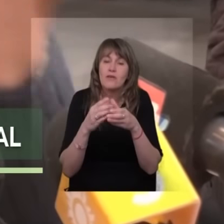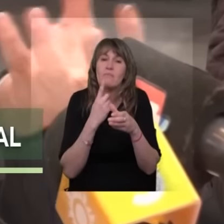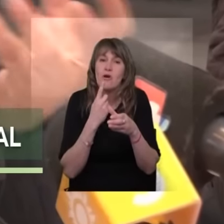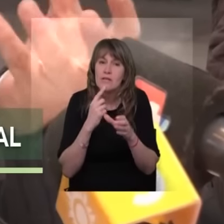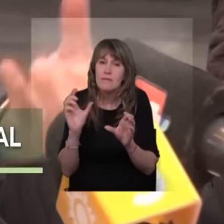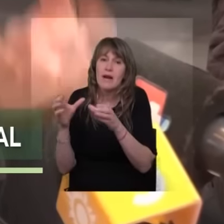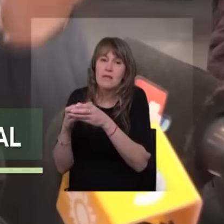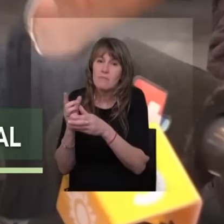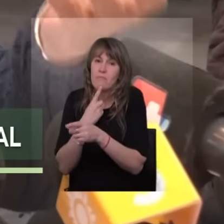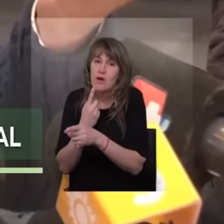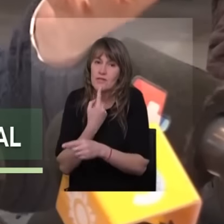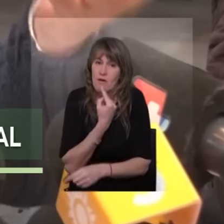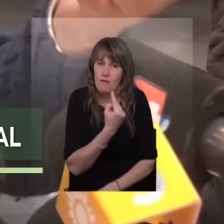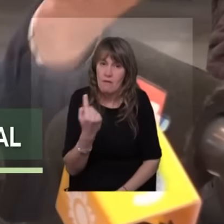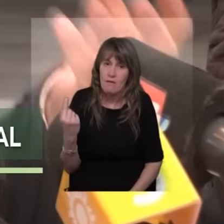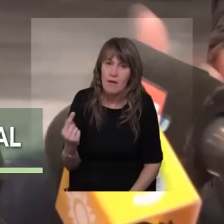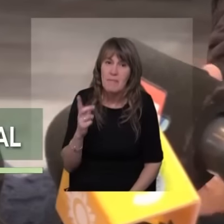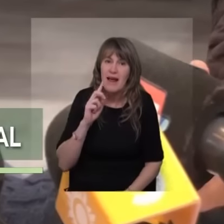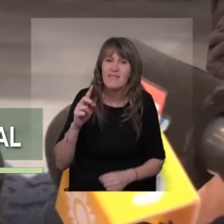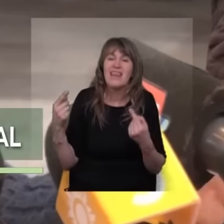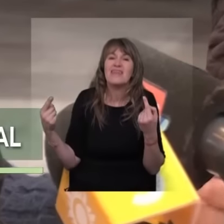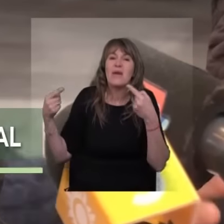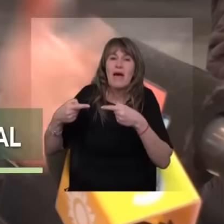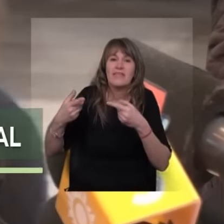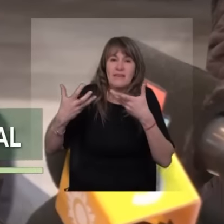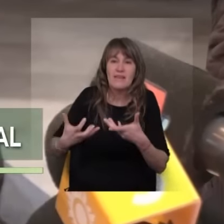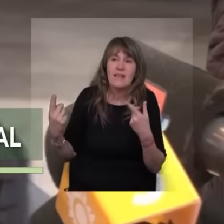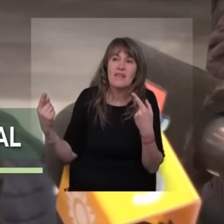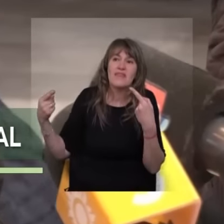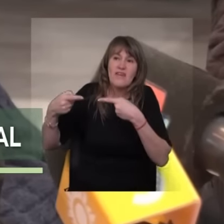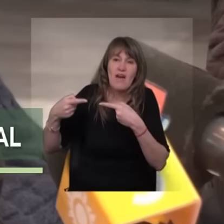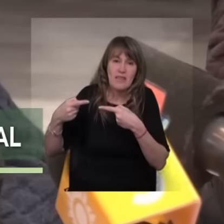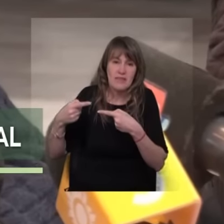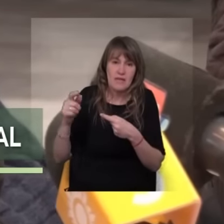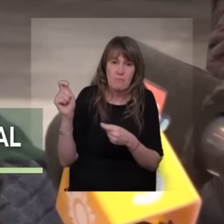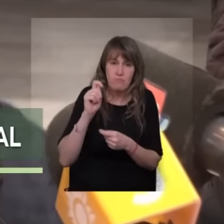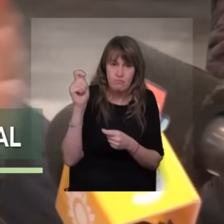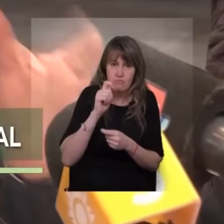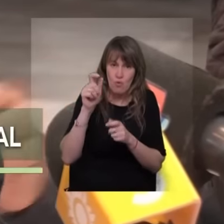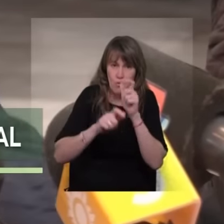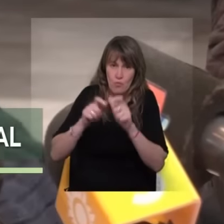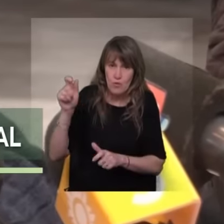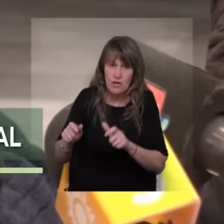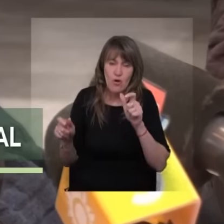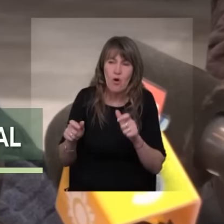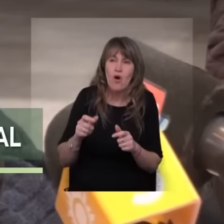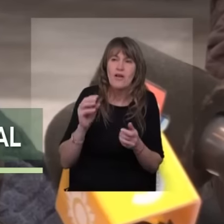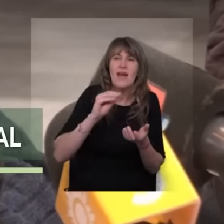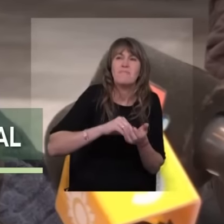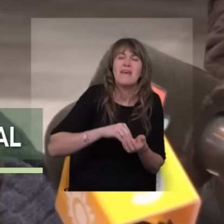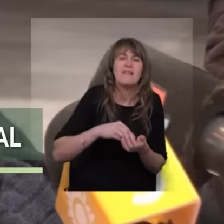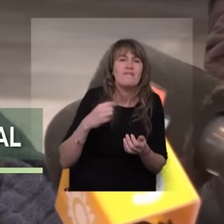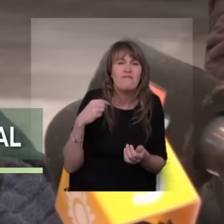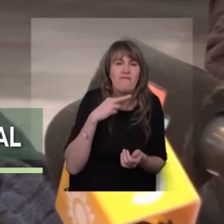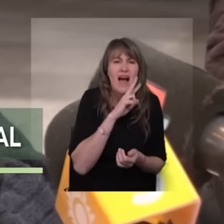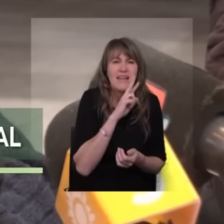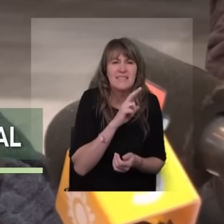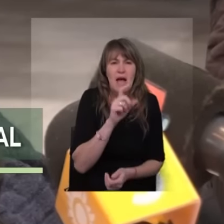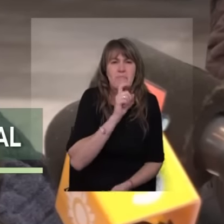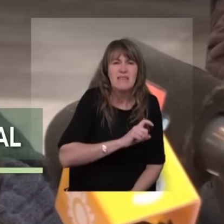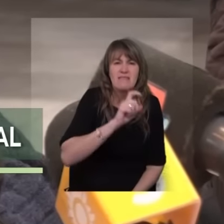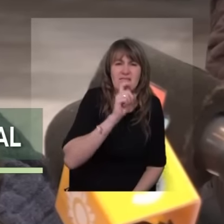Elevar el nivel del debate Público de erradicar la llamada fake news de este debate porque se ha dicho bastante